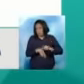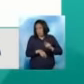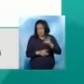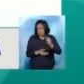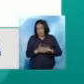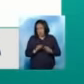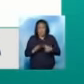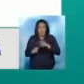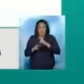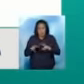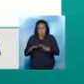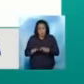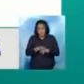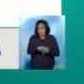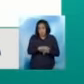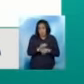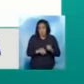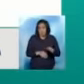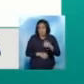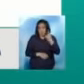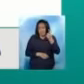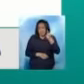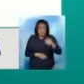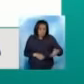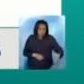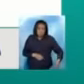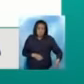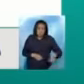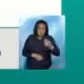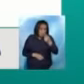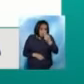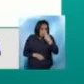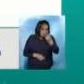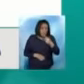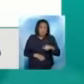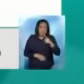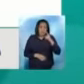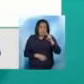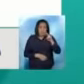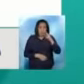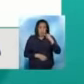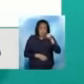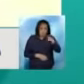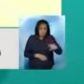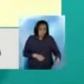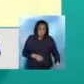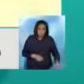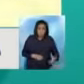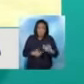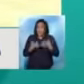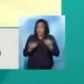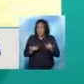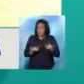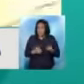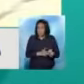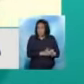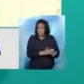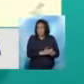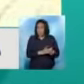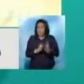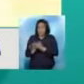este desborde, sí. Y alcanzaba primero las rodillas de los dos jóvenes que vemos al lado izquierdo de su pantalla. Sin embargo, ahora, al lado